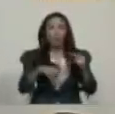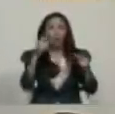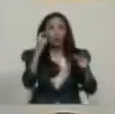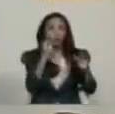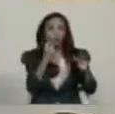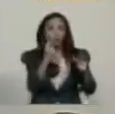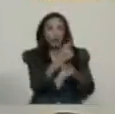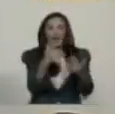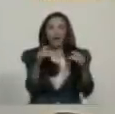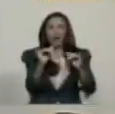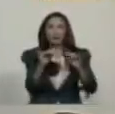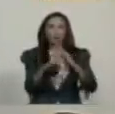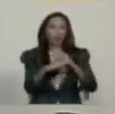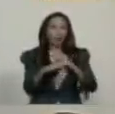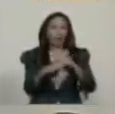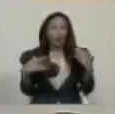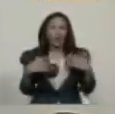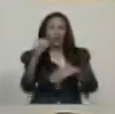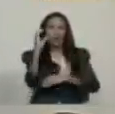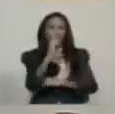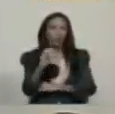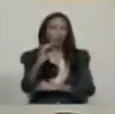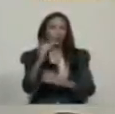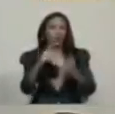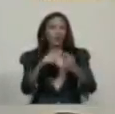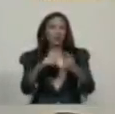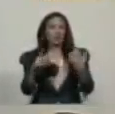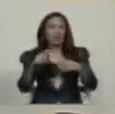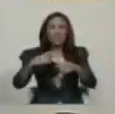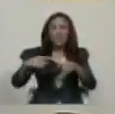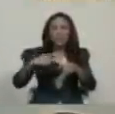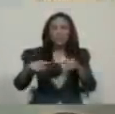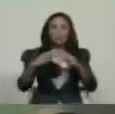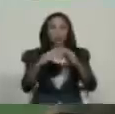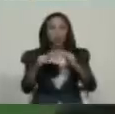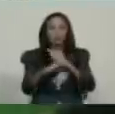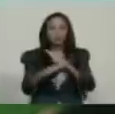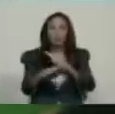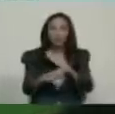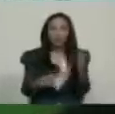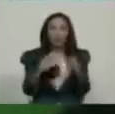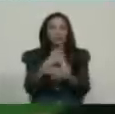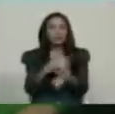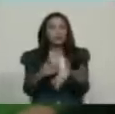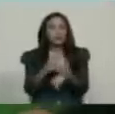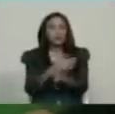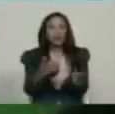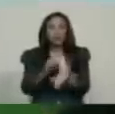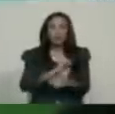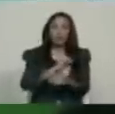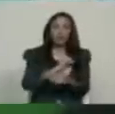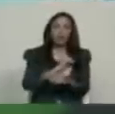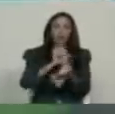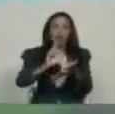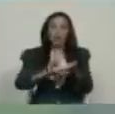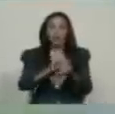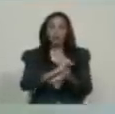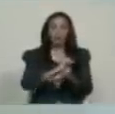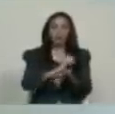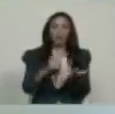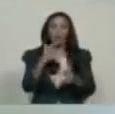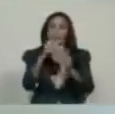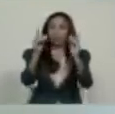las oligarquías de Bogotá, de Quito, le temblaba el pulso de Lima para decir